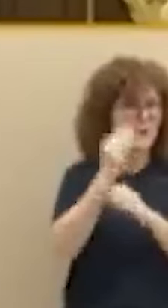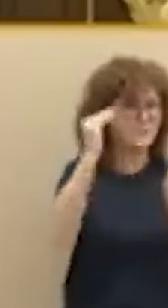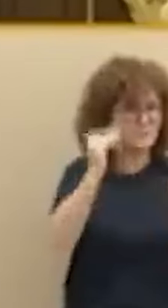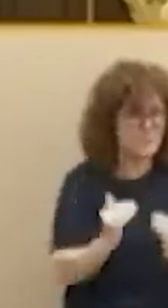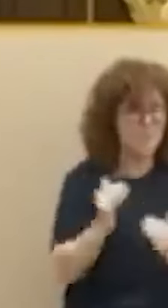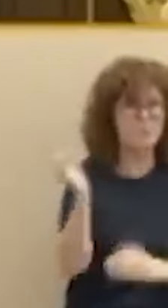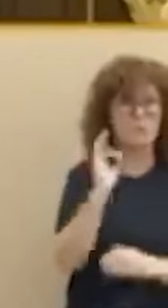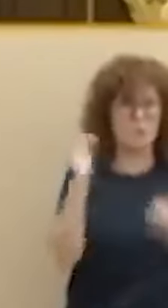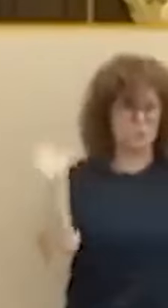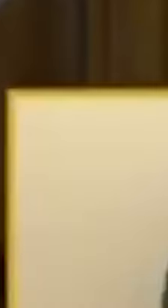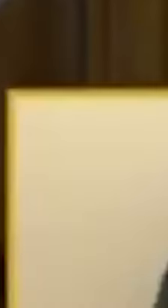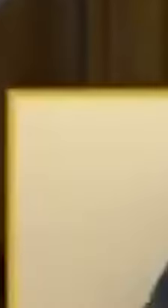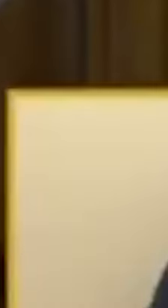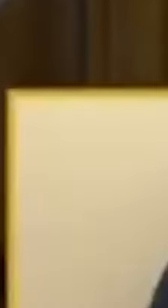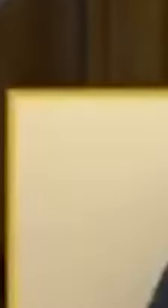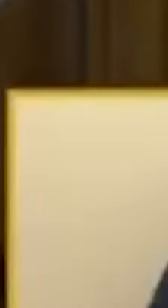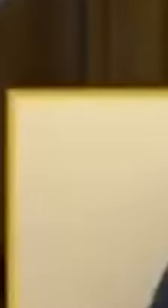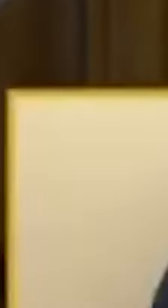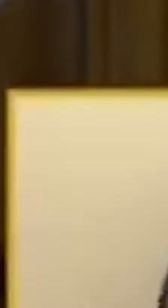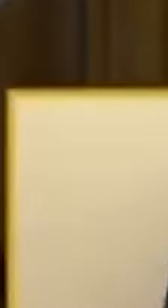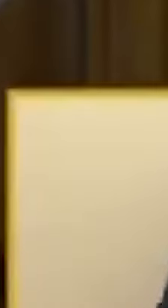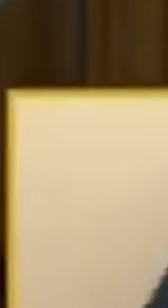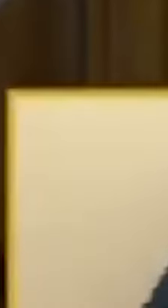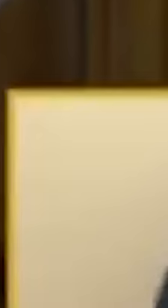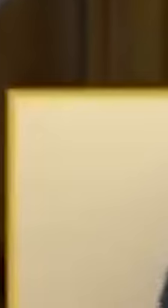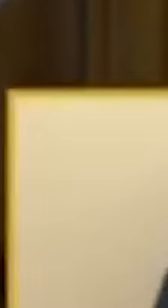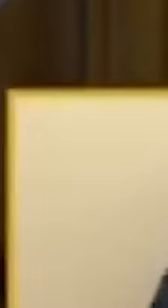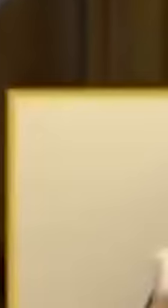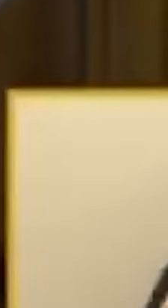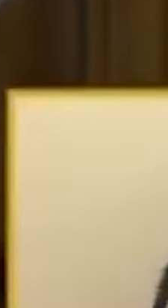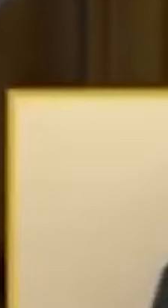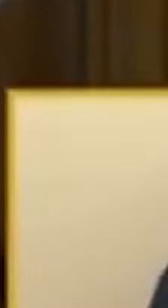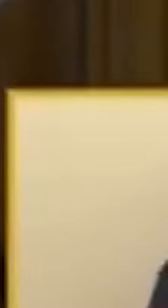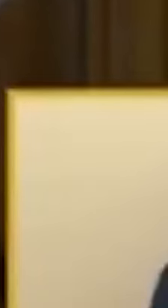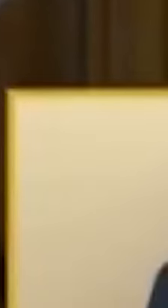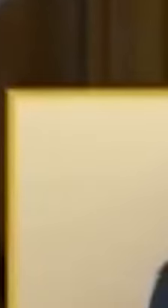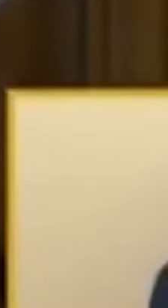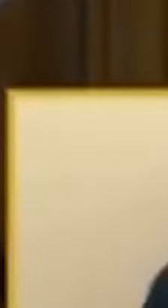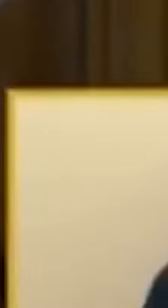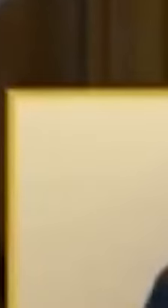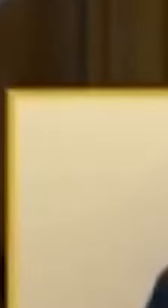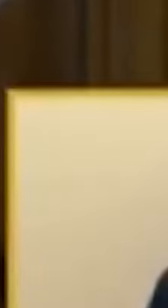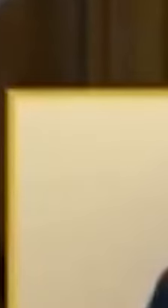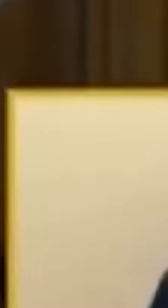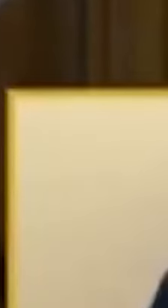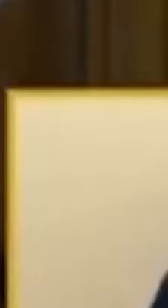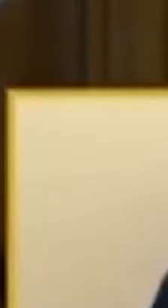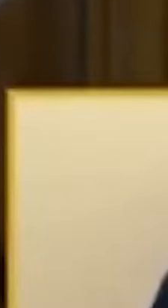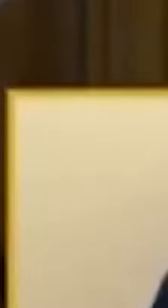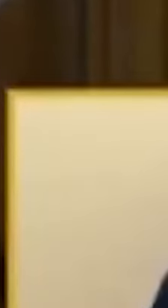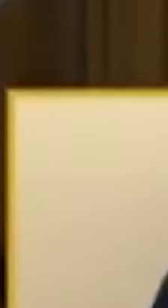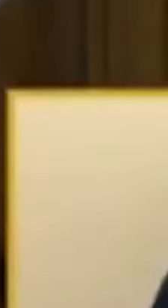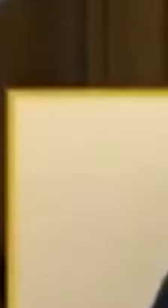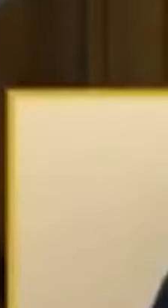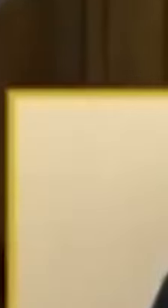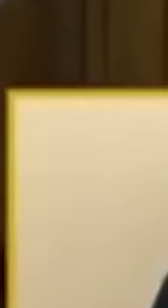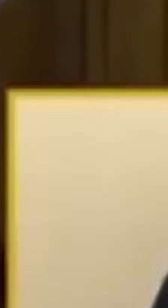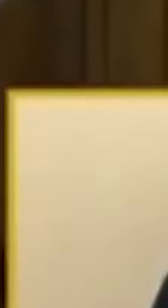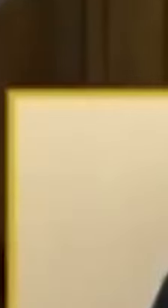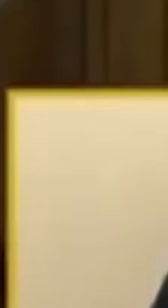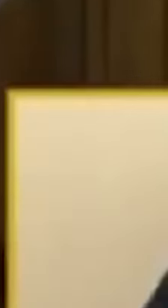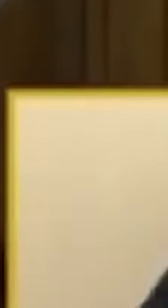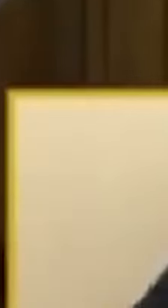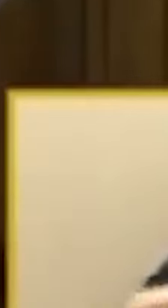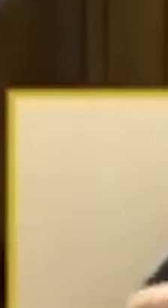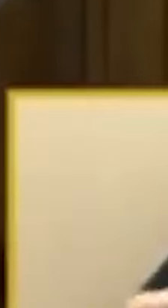cuentas bancarias. Es evidente que no podemos seguir siendo un continente de ahorradores y de consumidores. Cada